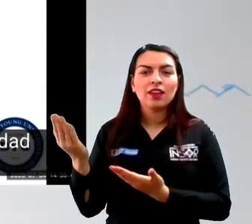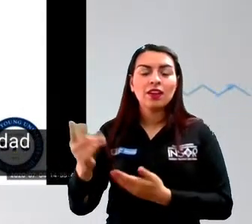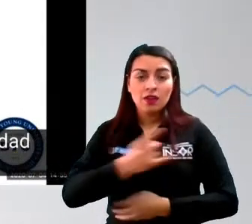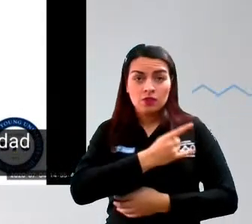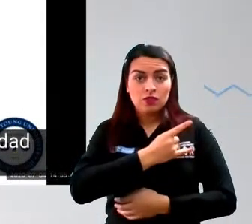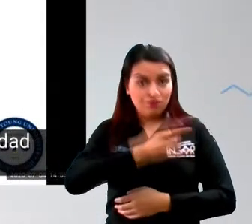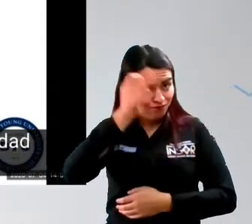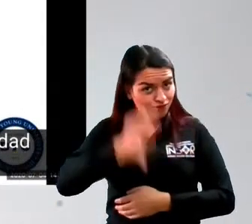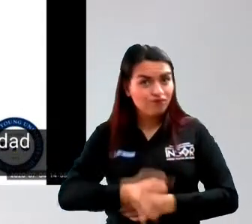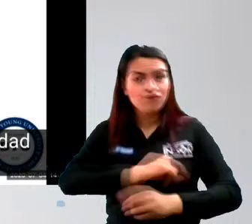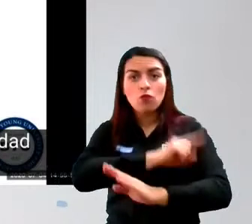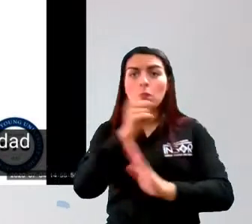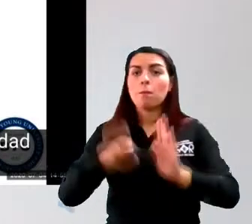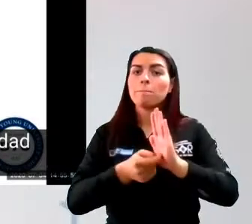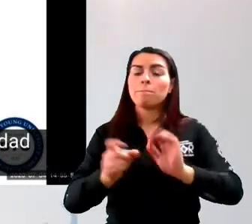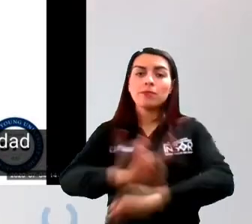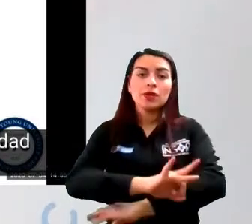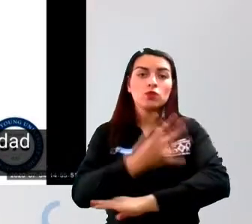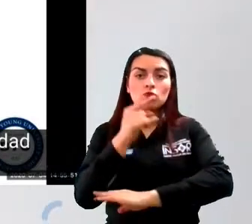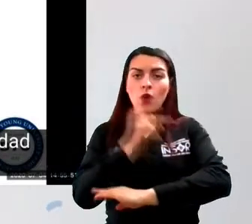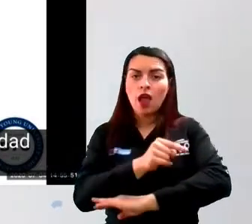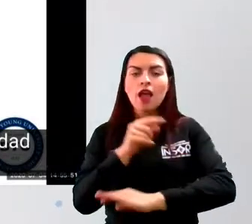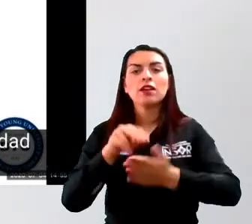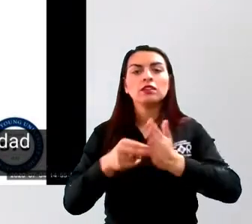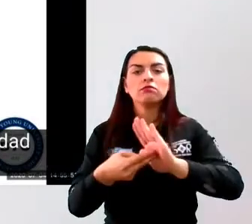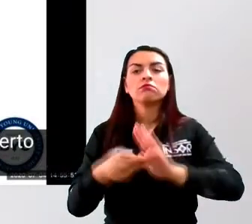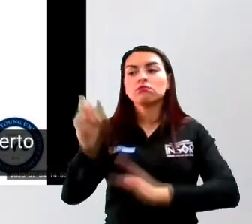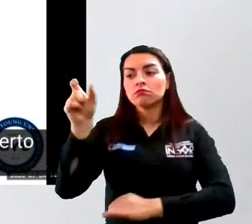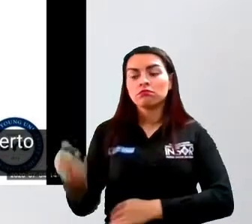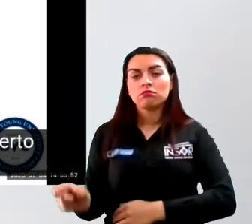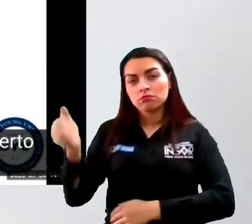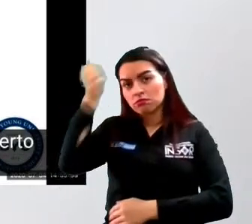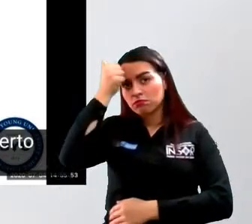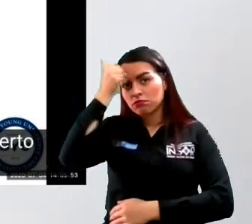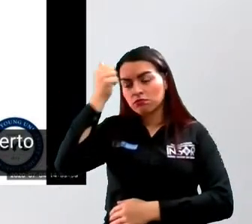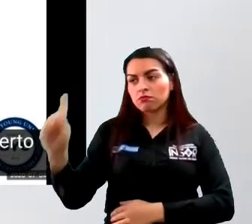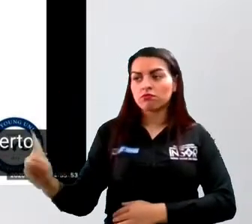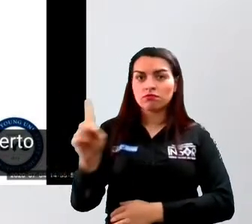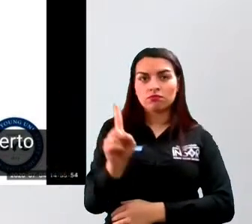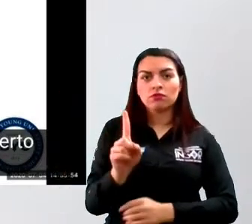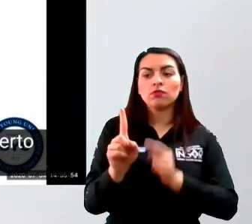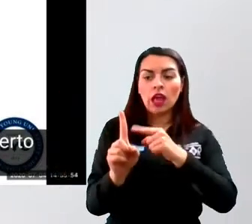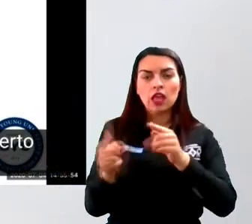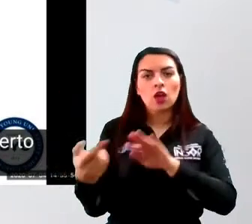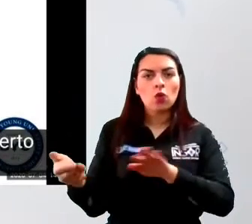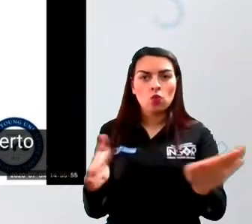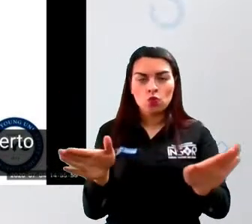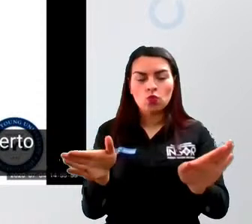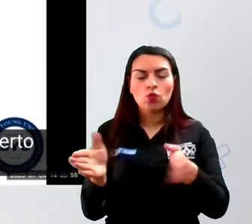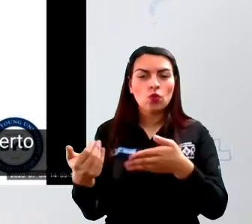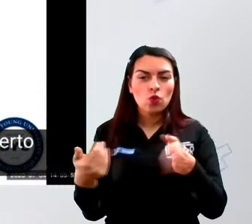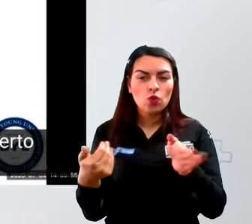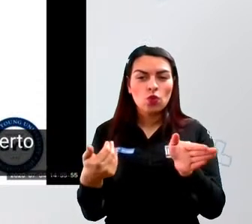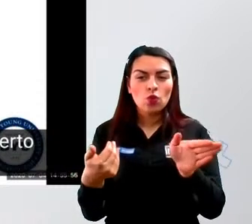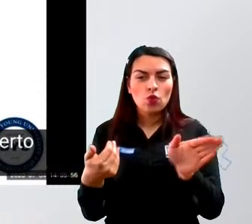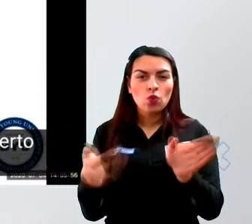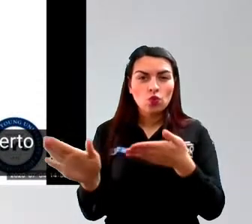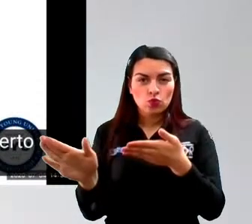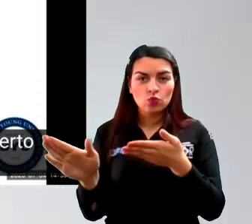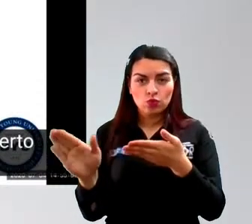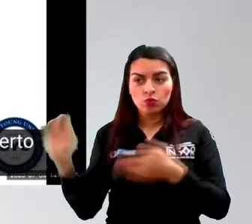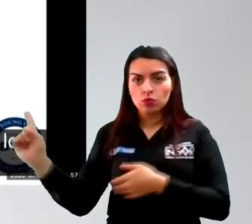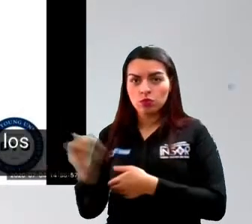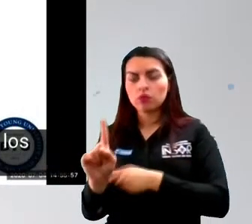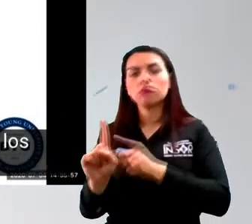línea que proporciona un instructor por curso, quien propicia una